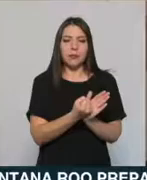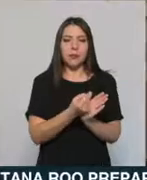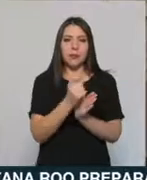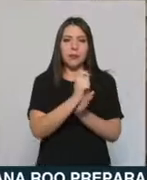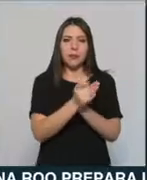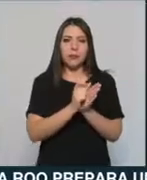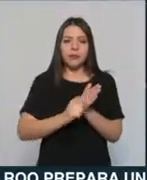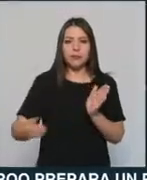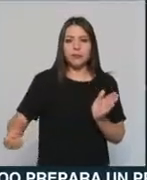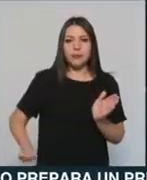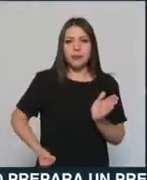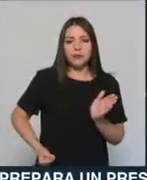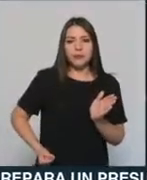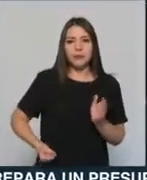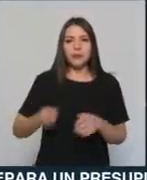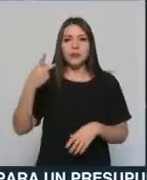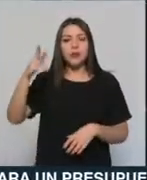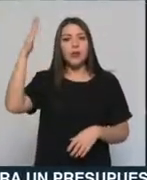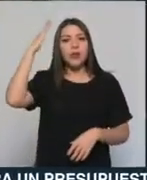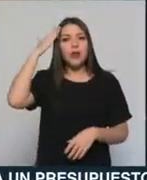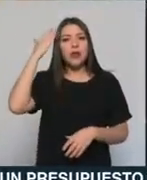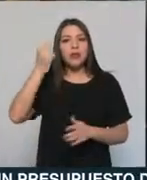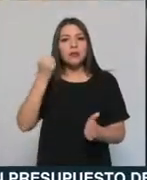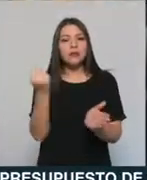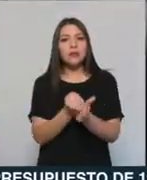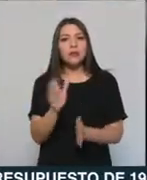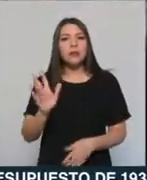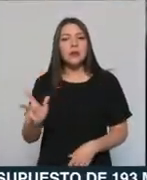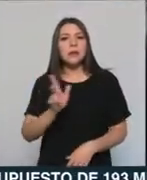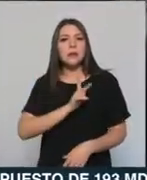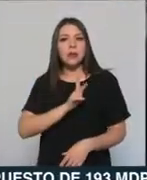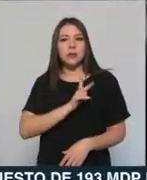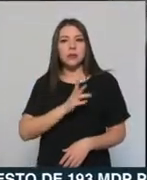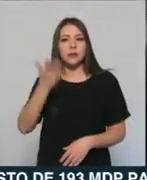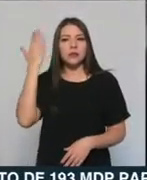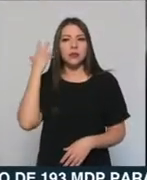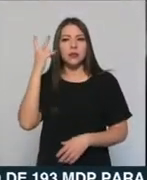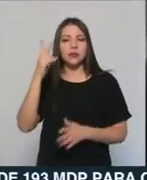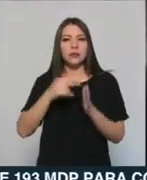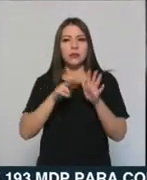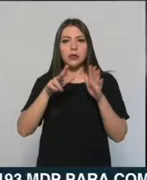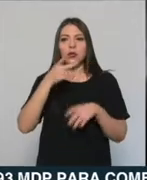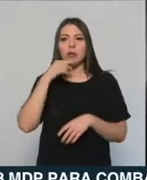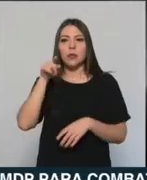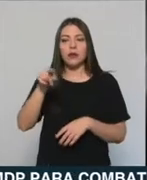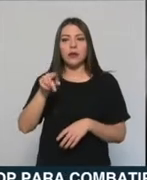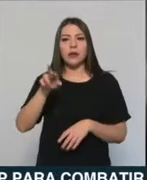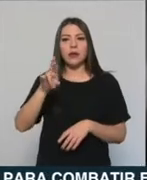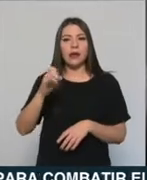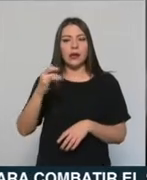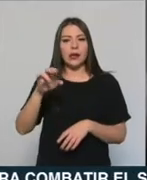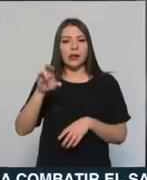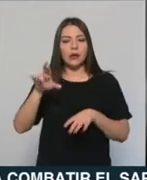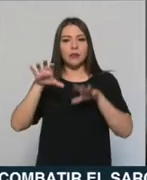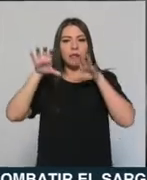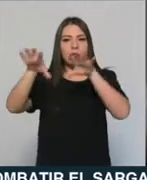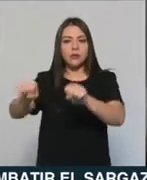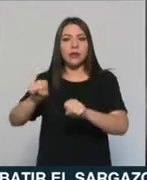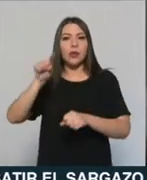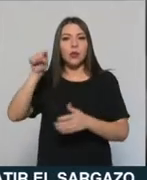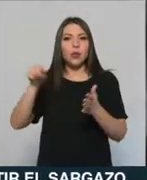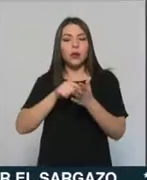Estados Unidos. El 26 de marzo de 2018, Raniere es detenido en Puerto Vallarta y deportado a Estados